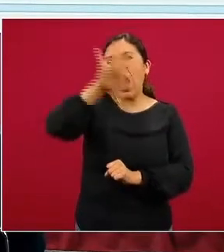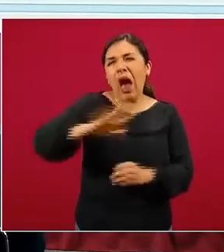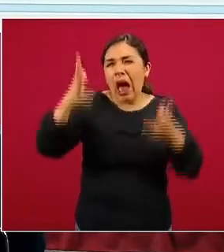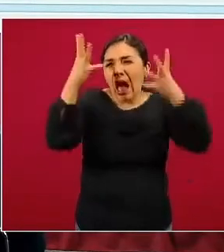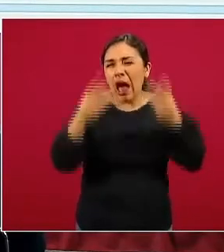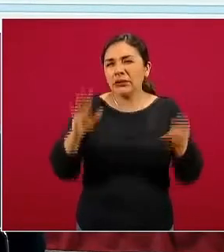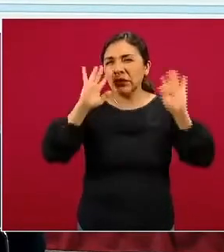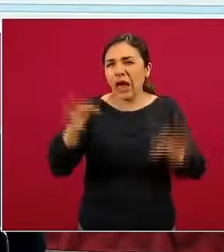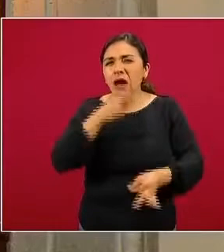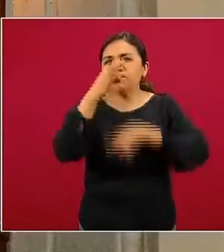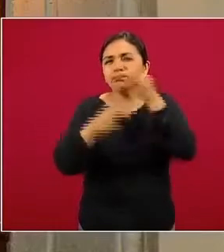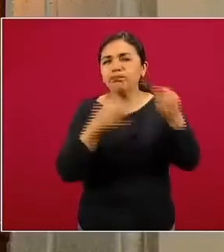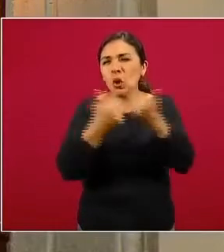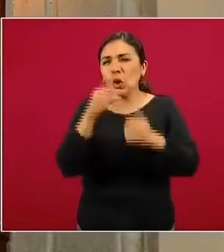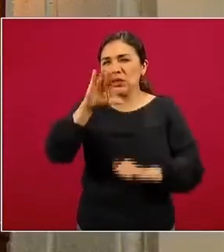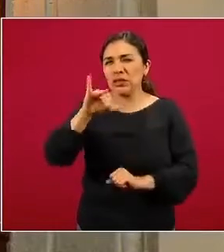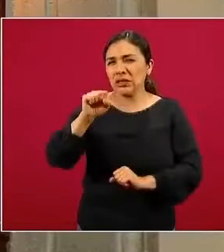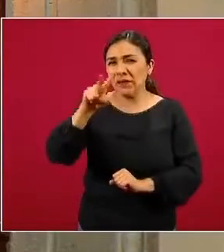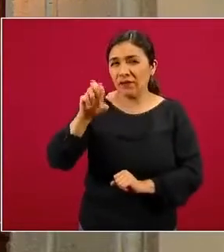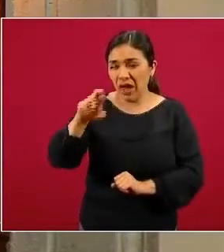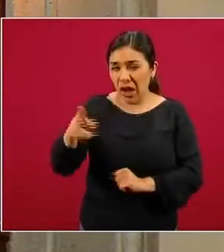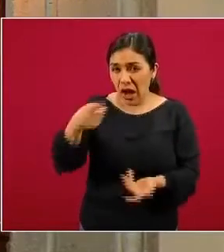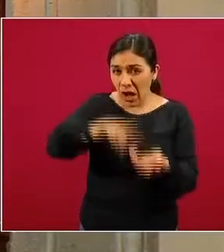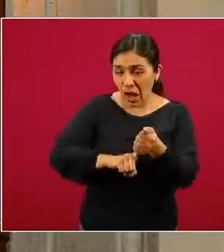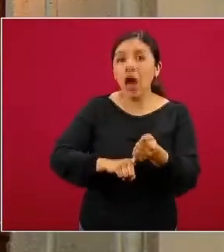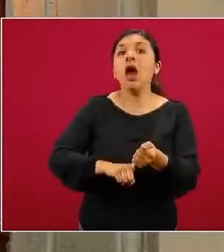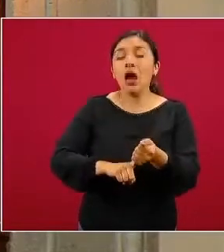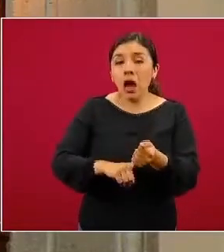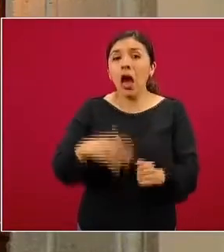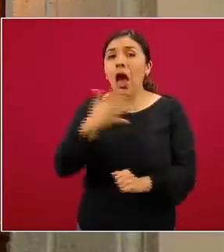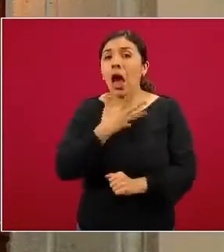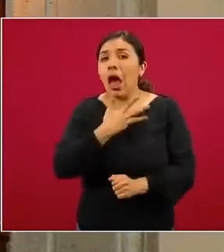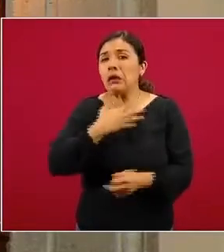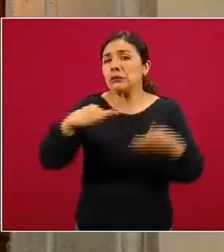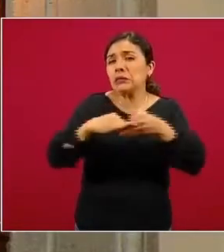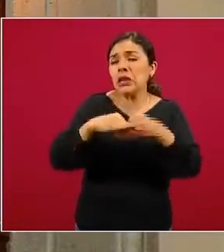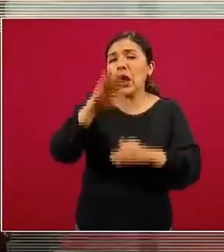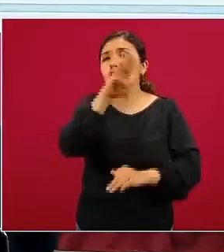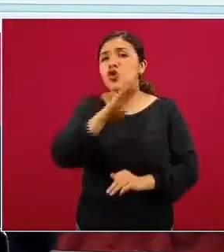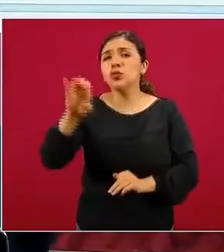reportado en el sistema oficial, el CISBER, habría al menos